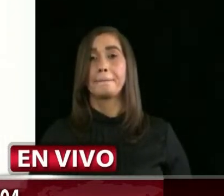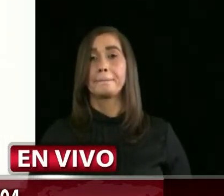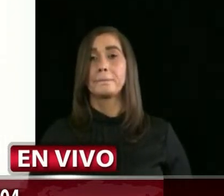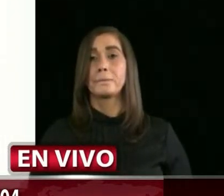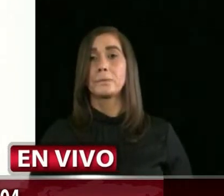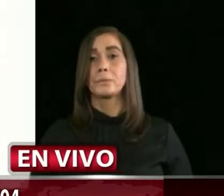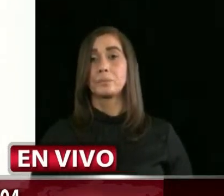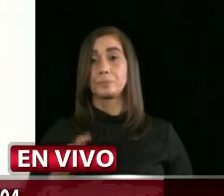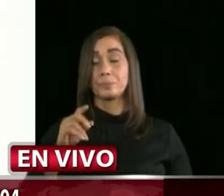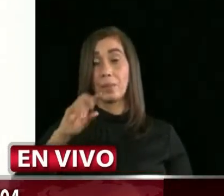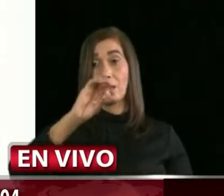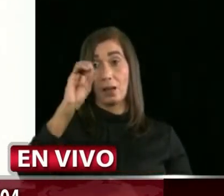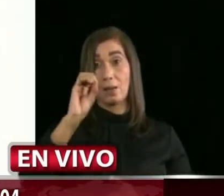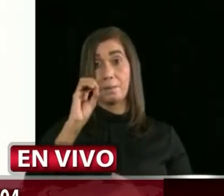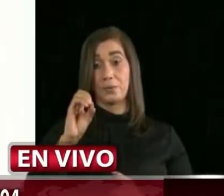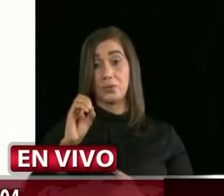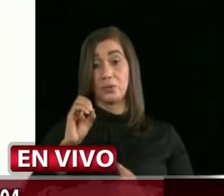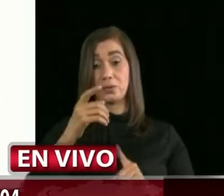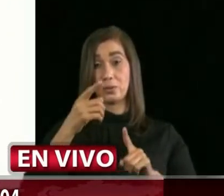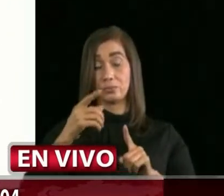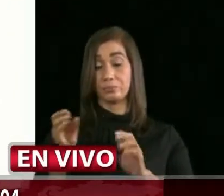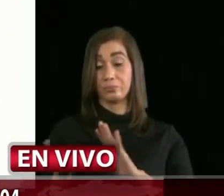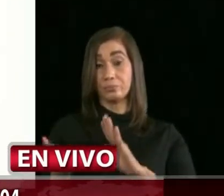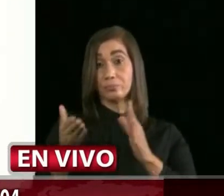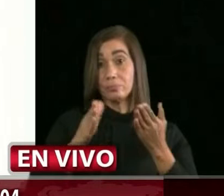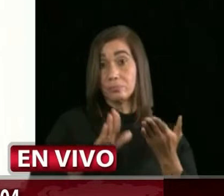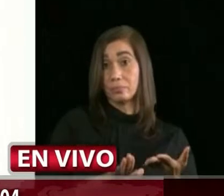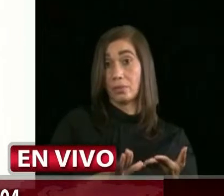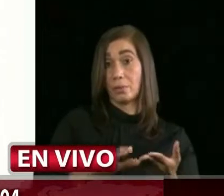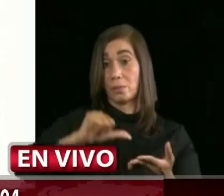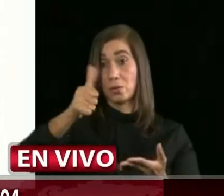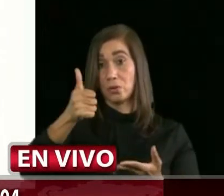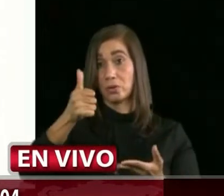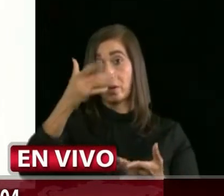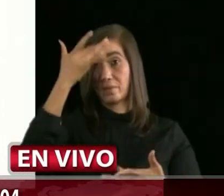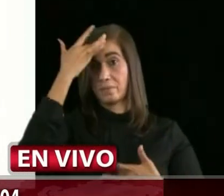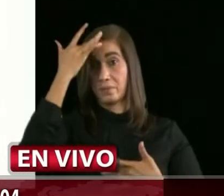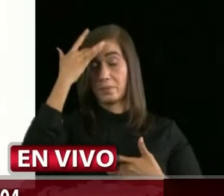La tasa de los fallecidos por hipertensión,